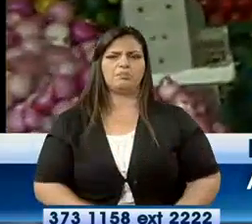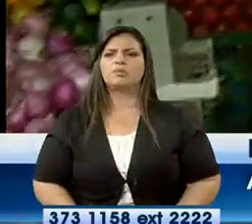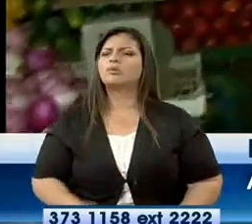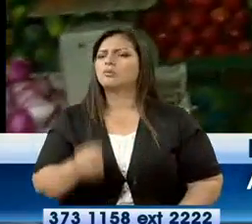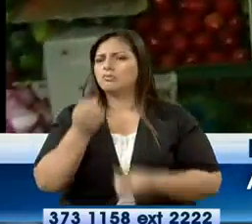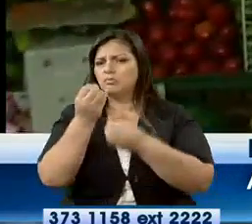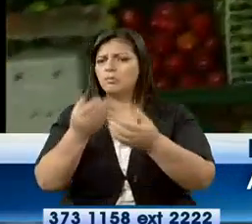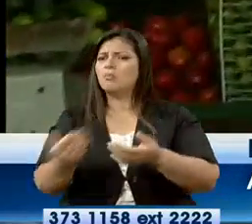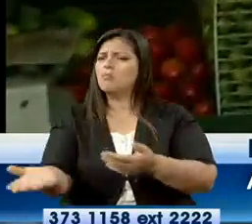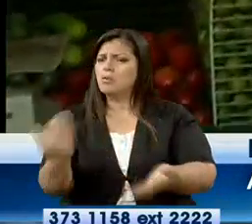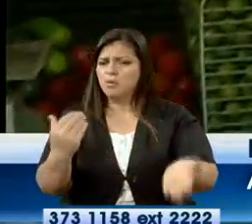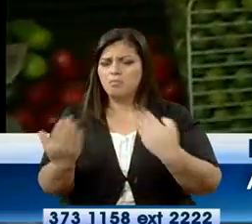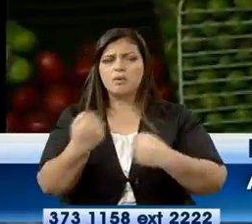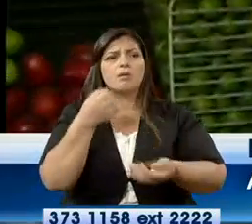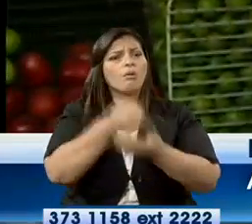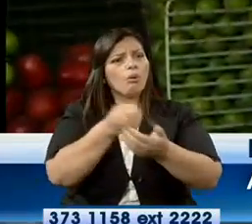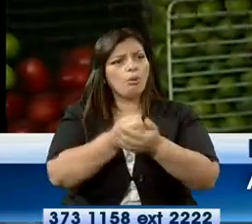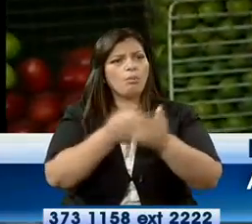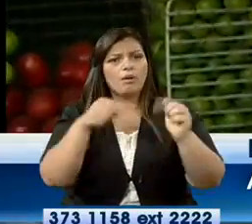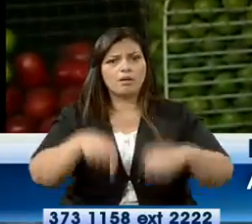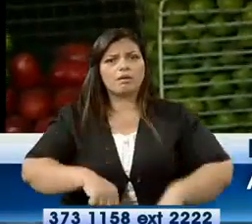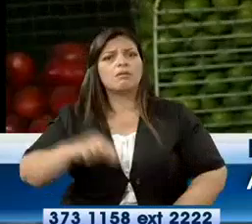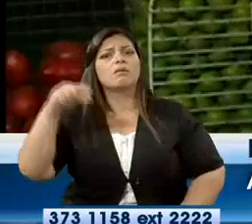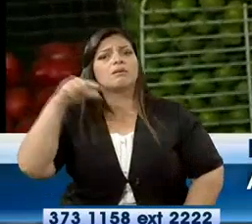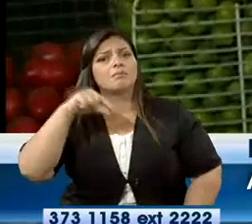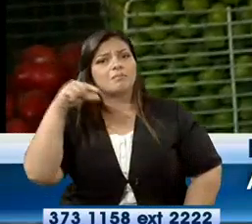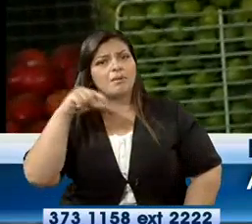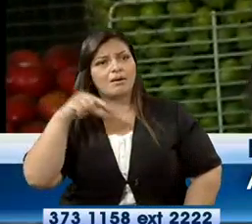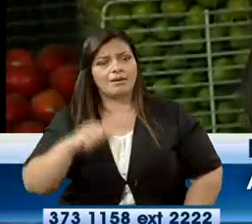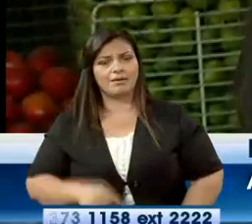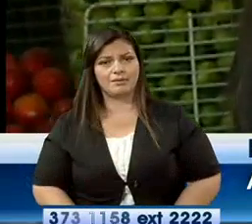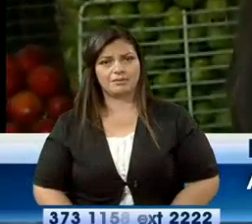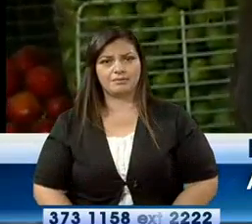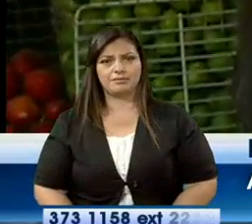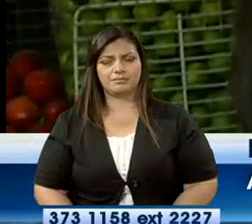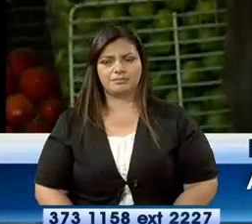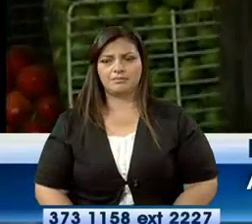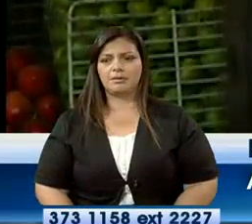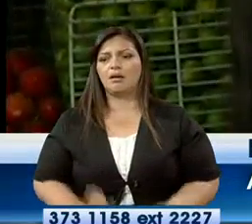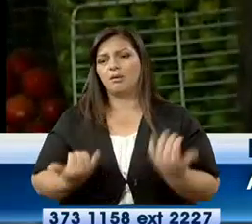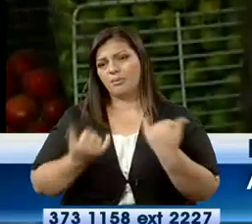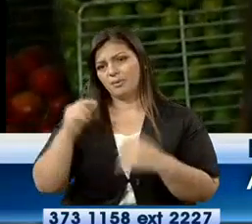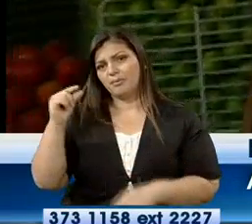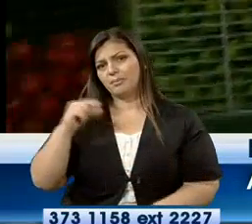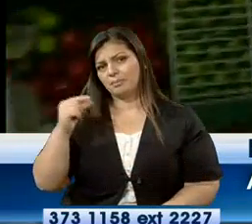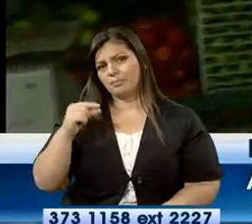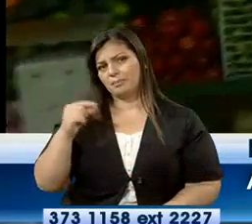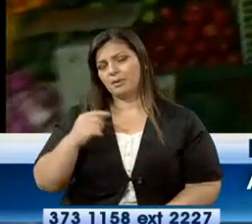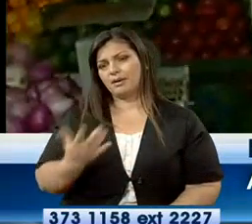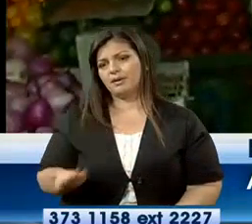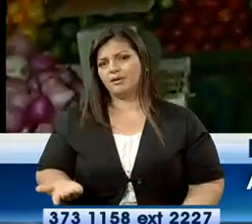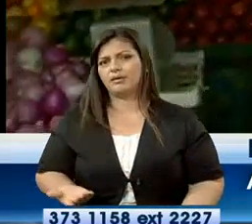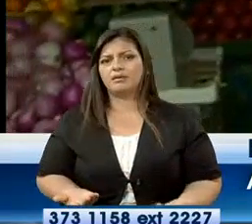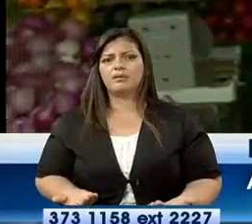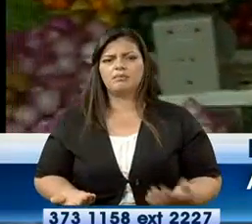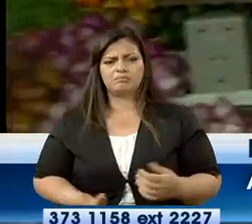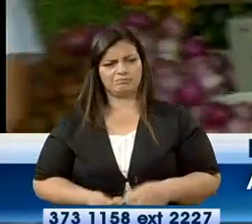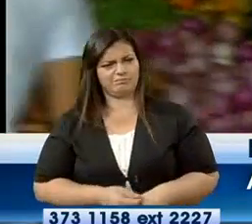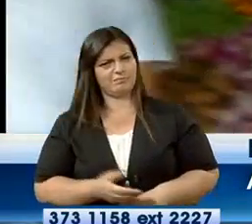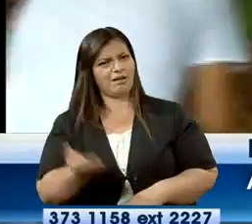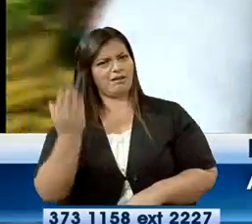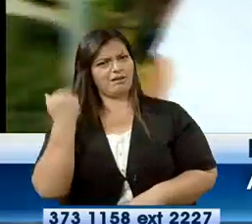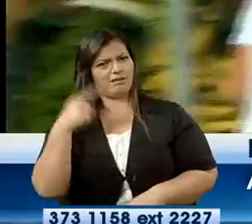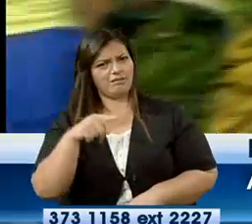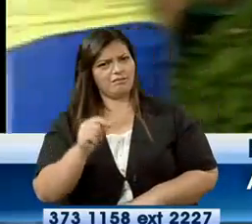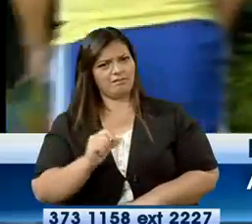sí, todos los precios son hasta más económicos que adentro ahorita. ¿Cómo así más económicos? Es para llamar a la clientela. De esta manera que no dejen de